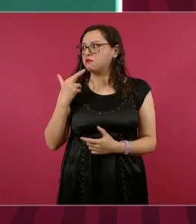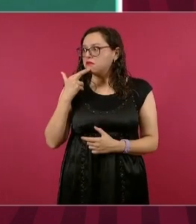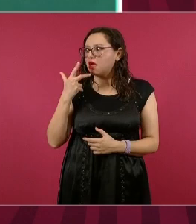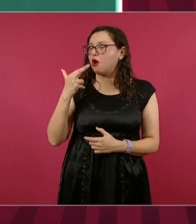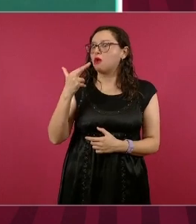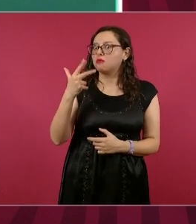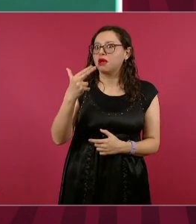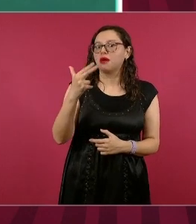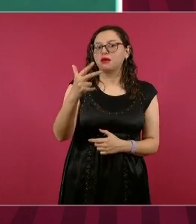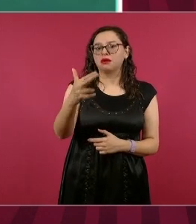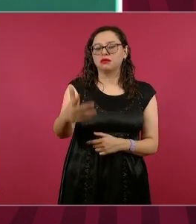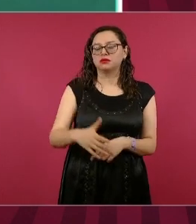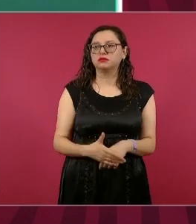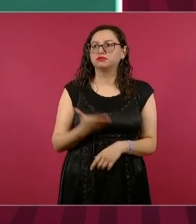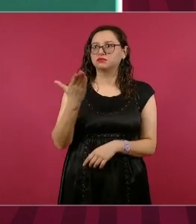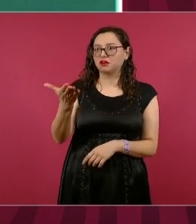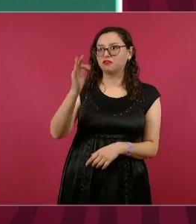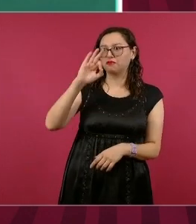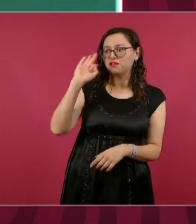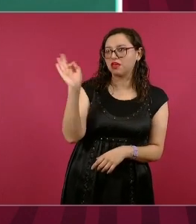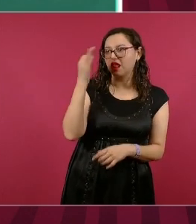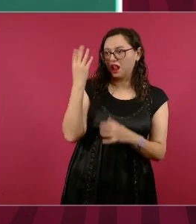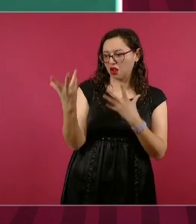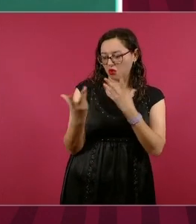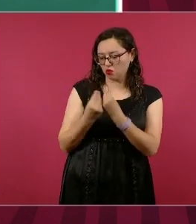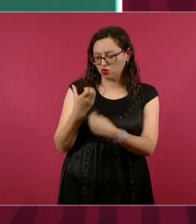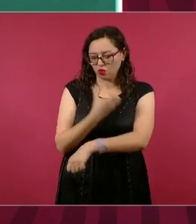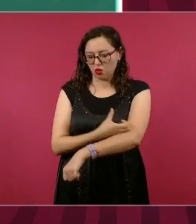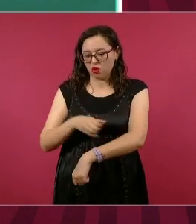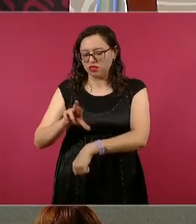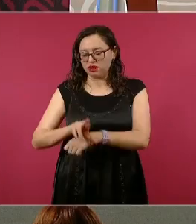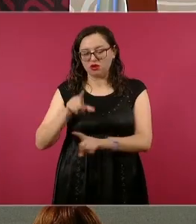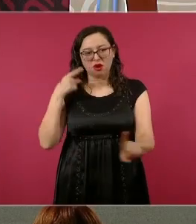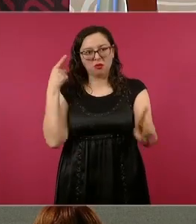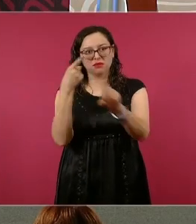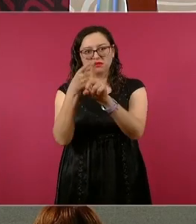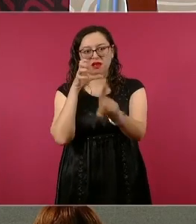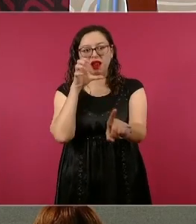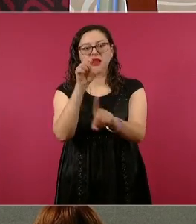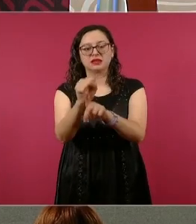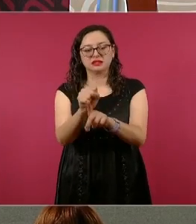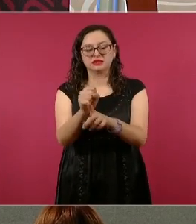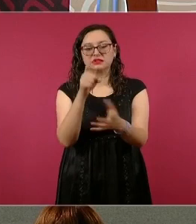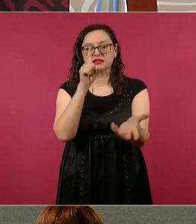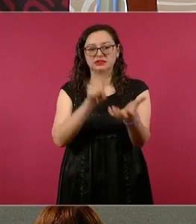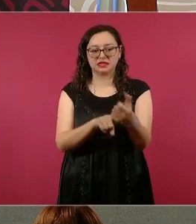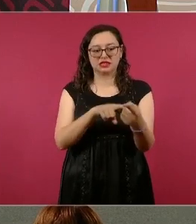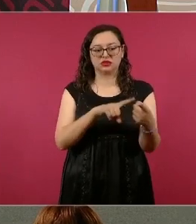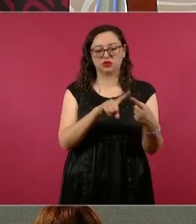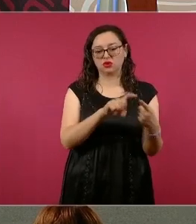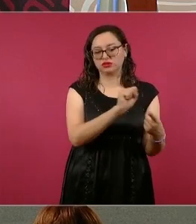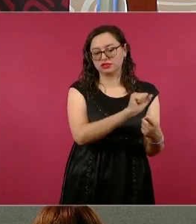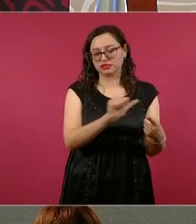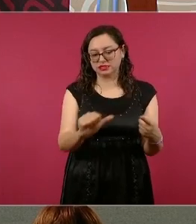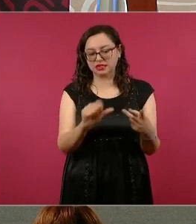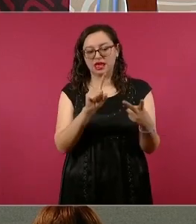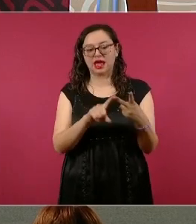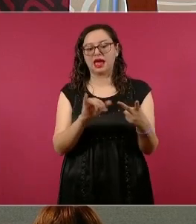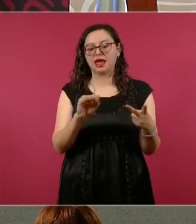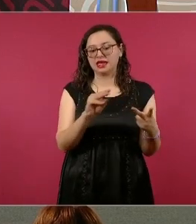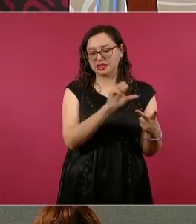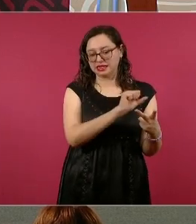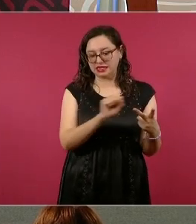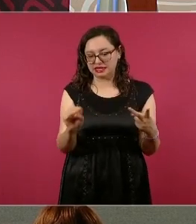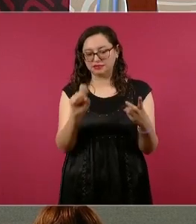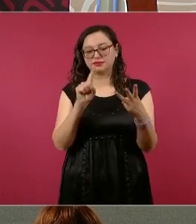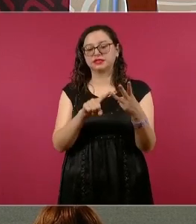tener con su gobierno, el gobierno de México, para poder alcanzar este objetivo a través de la Secretaría de Salud, a través del IMSS ordinario,